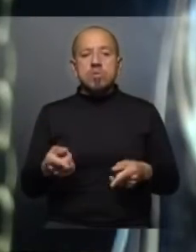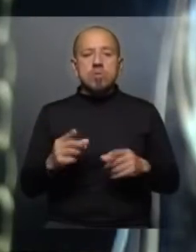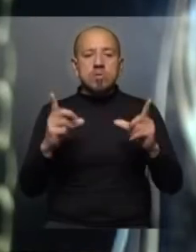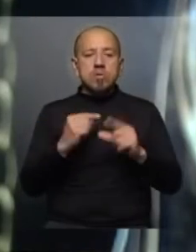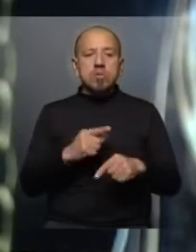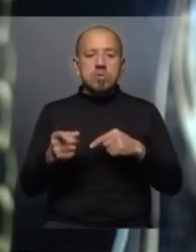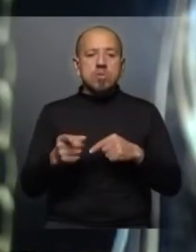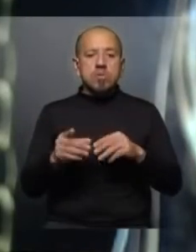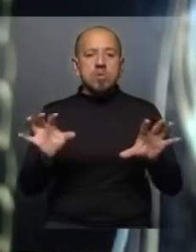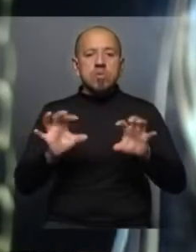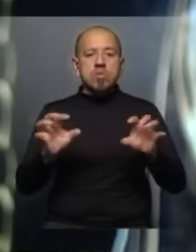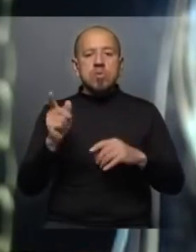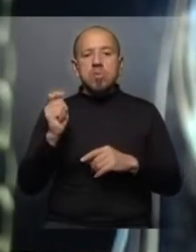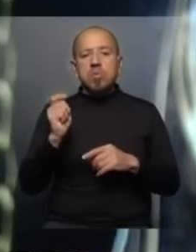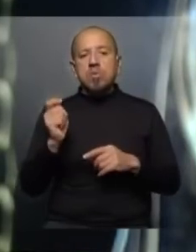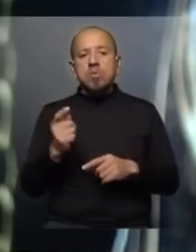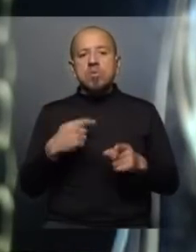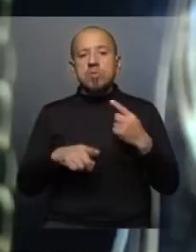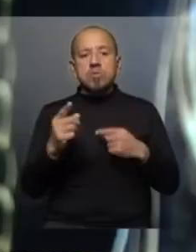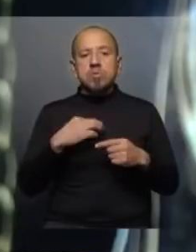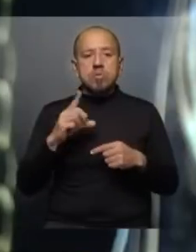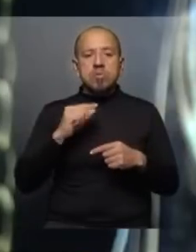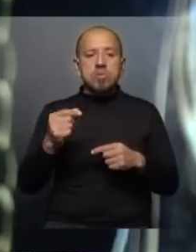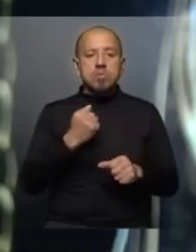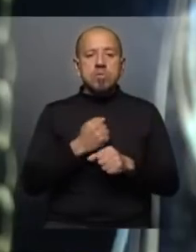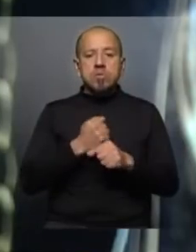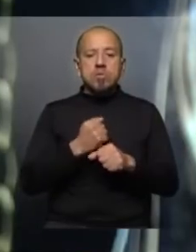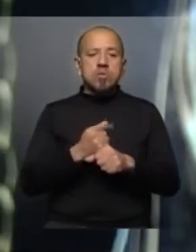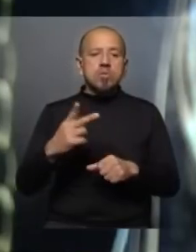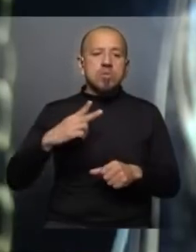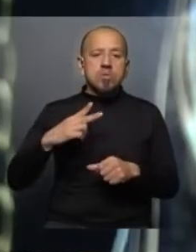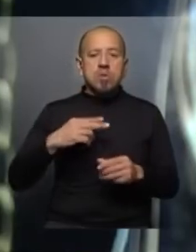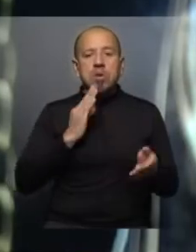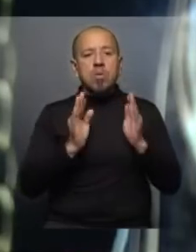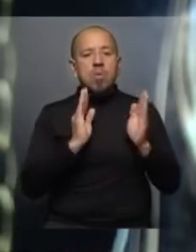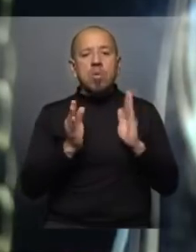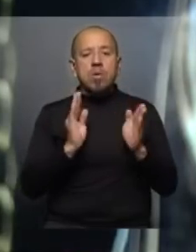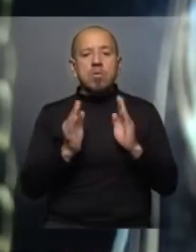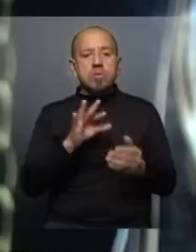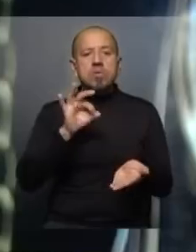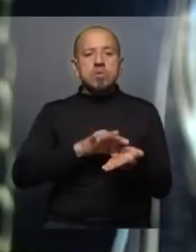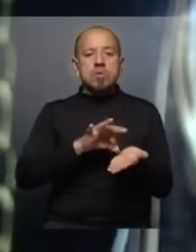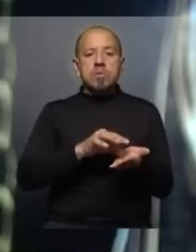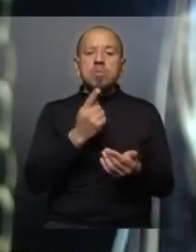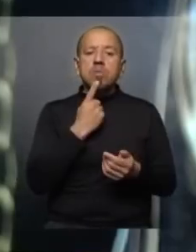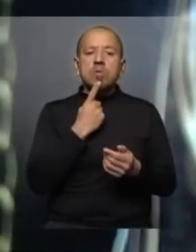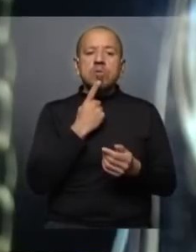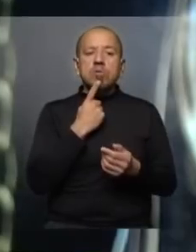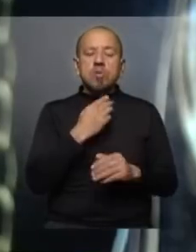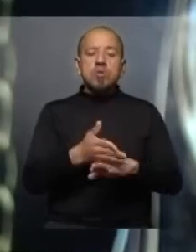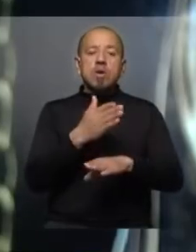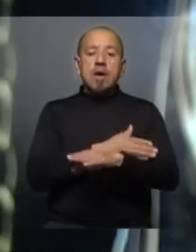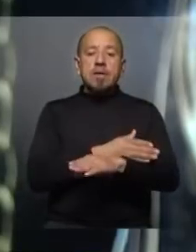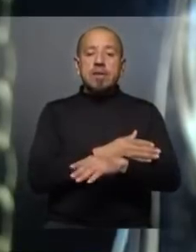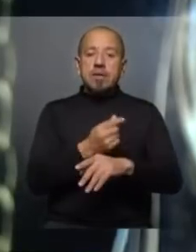carrera como funcionario público y me iré a trabajar en la actividad privada como abogado es decir el sistema político todo antes de mi